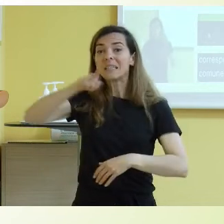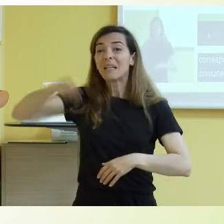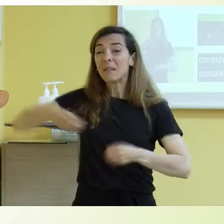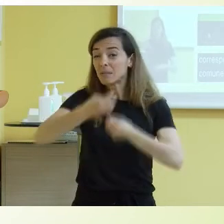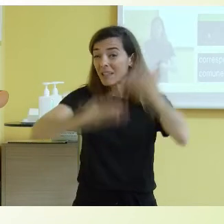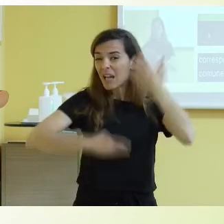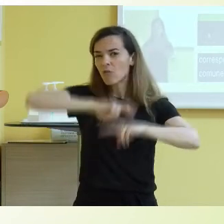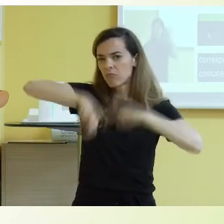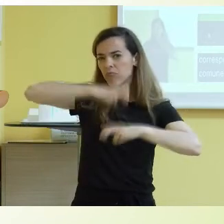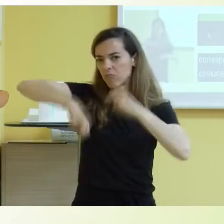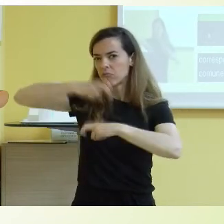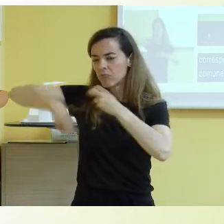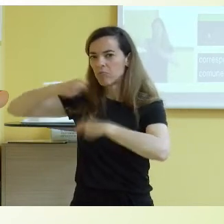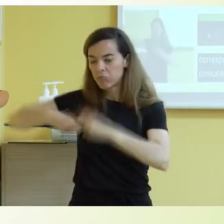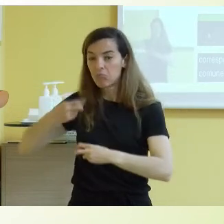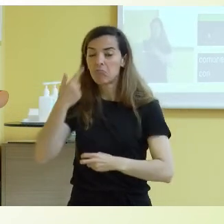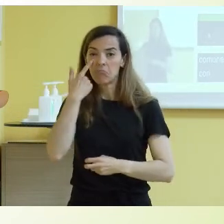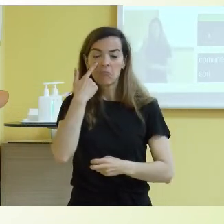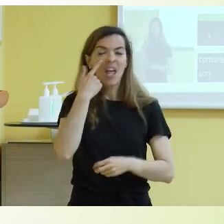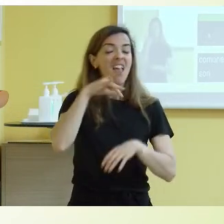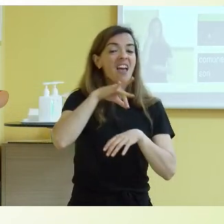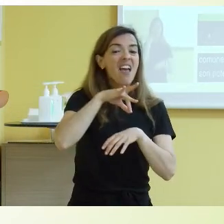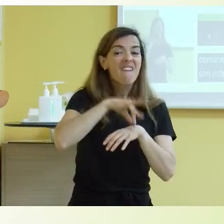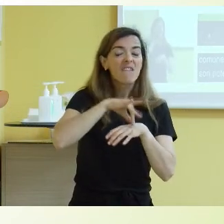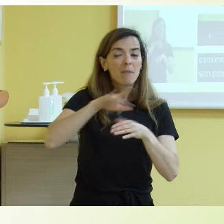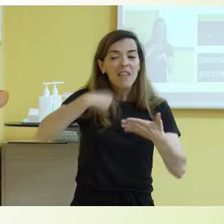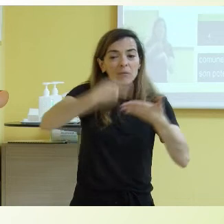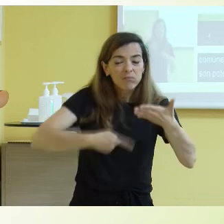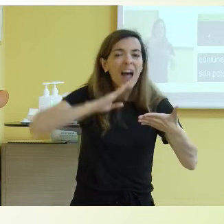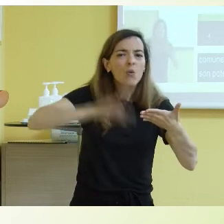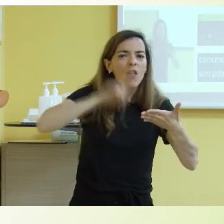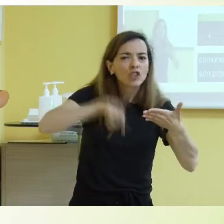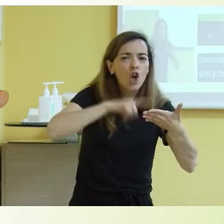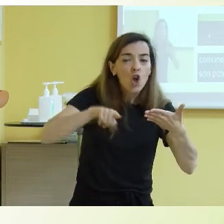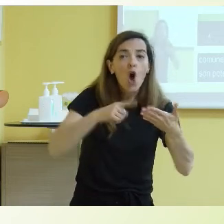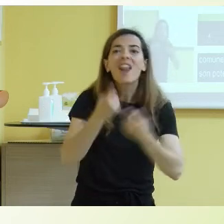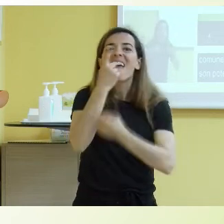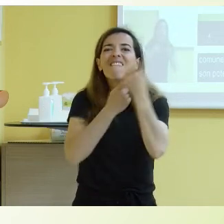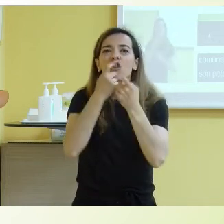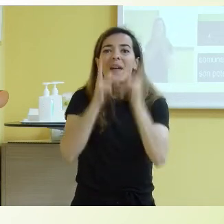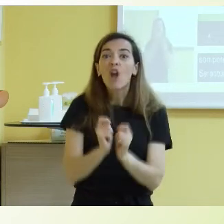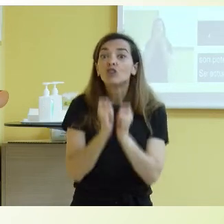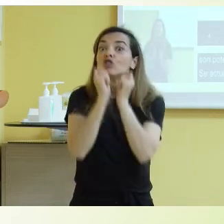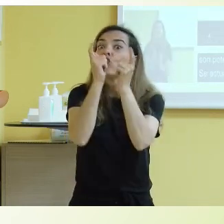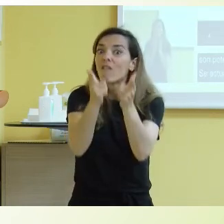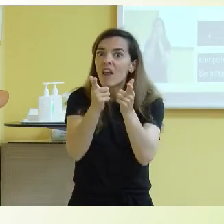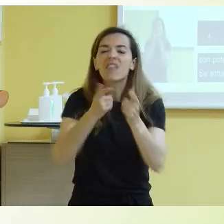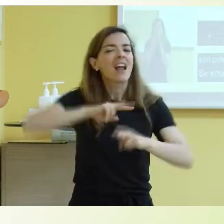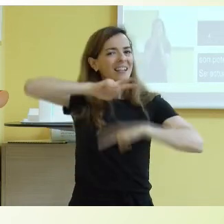mensualmente, revisándose tanto la pertinencia de las enfermedades que incluye, como la información que se ofrece sobre las